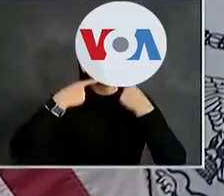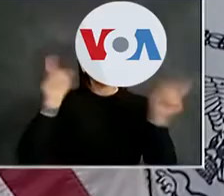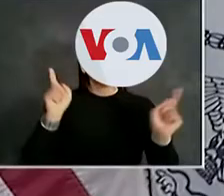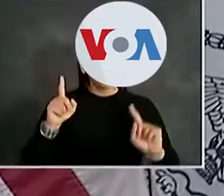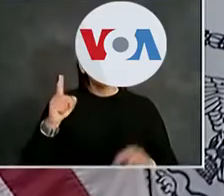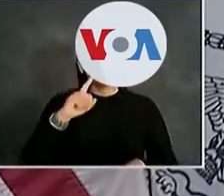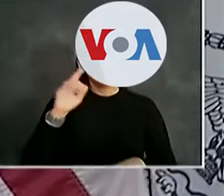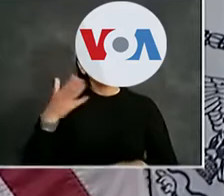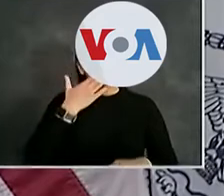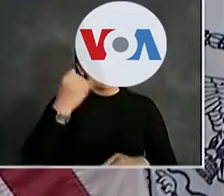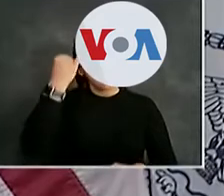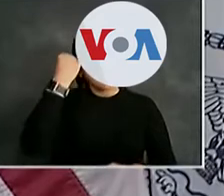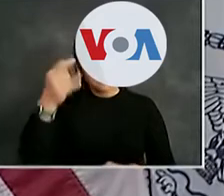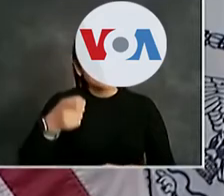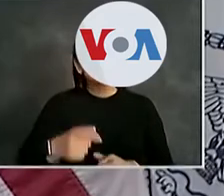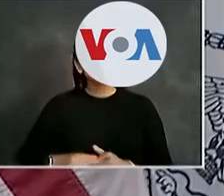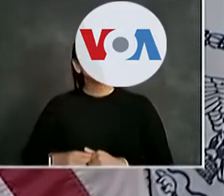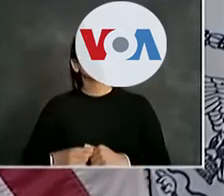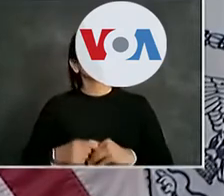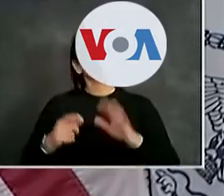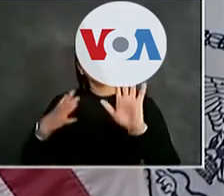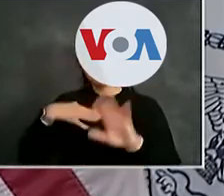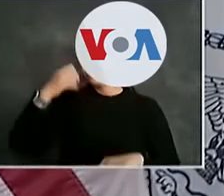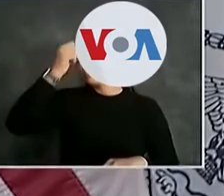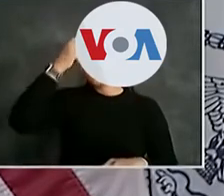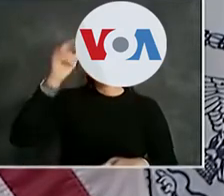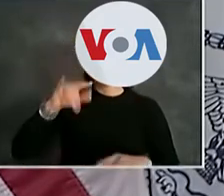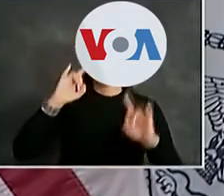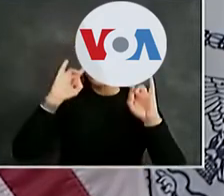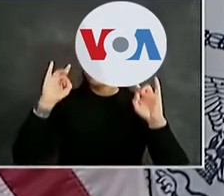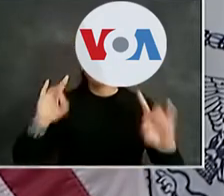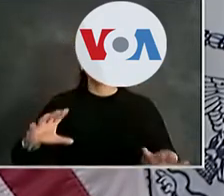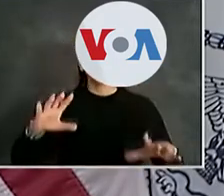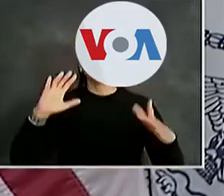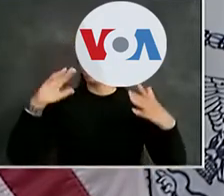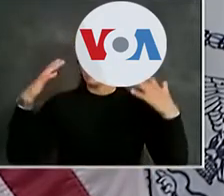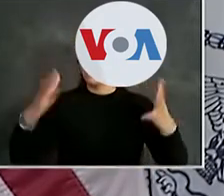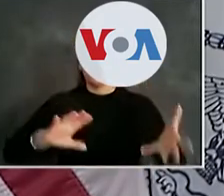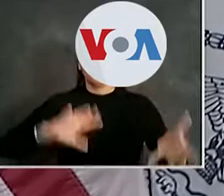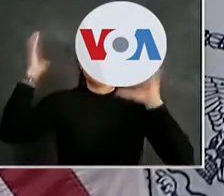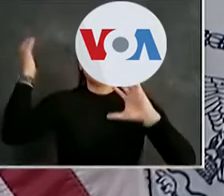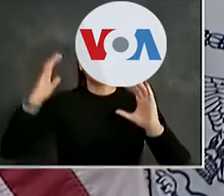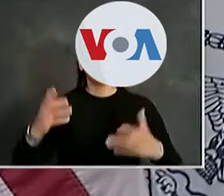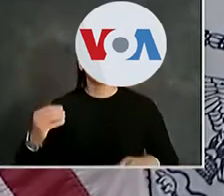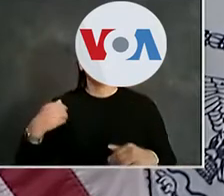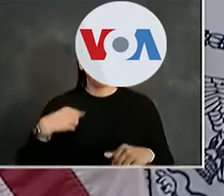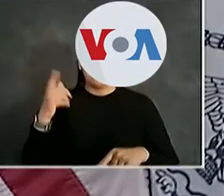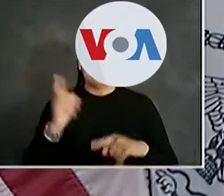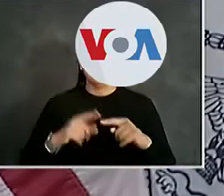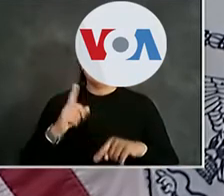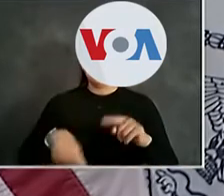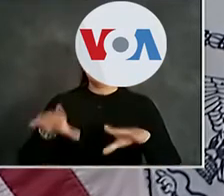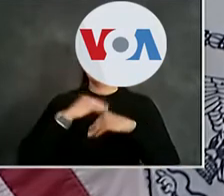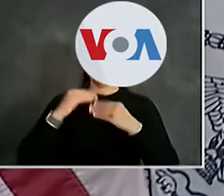dejar vos esta horrible situación que ocurrió en la funeraria de brooklyn absolutamente inaceptable seamos claros al respecto